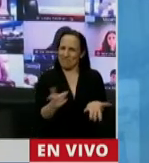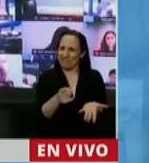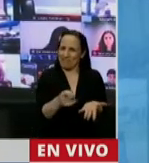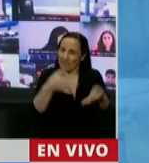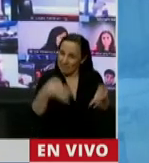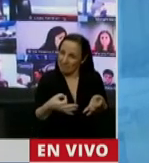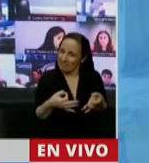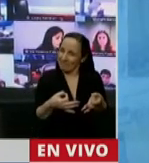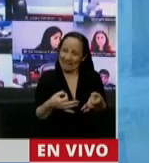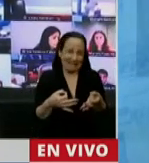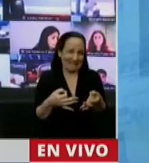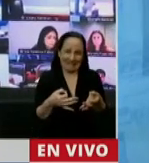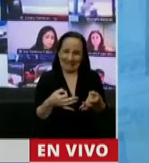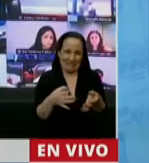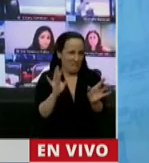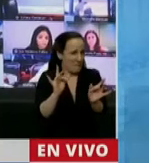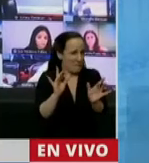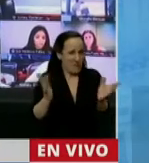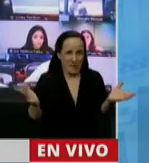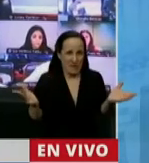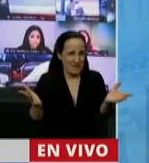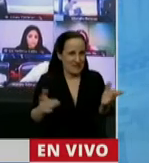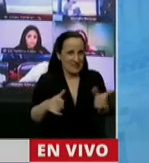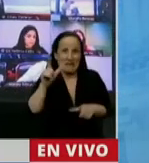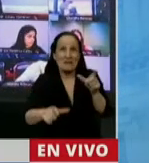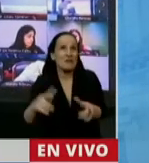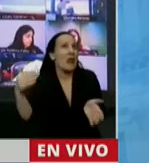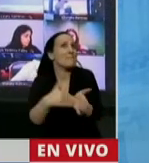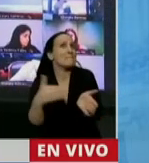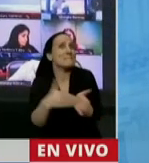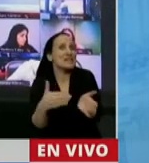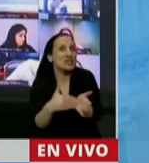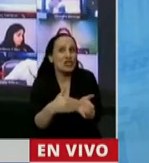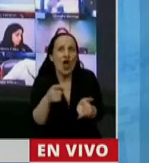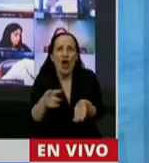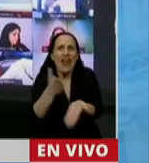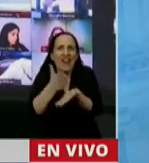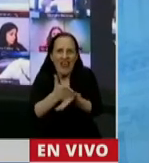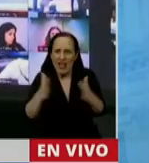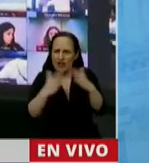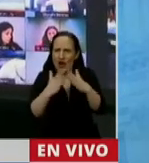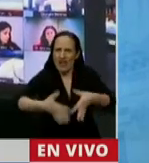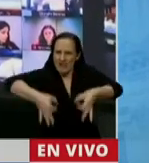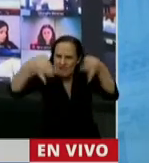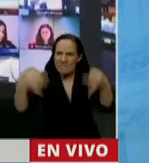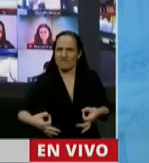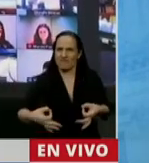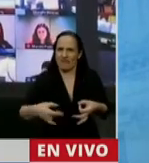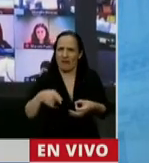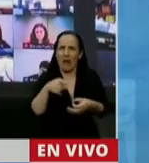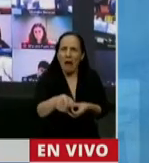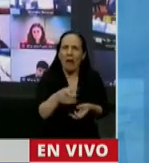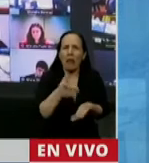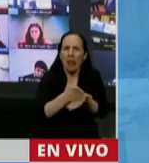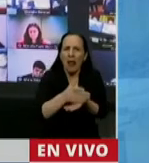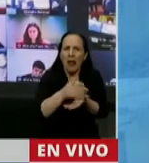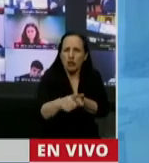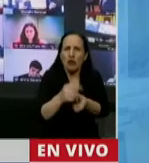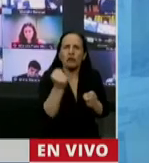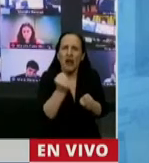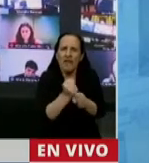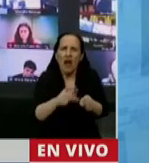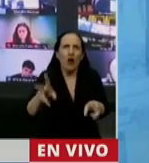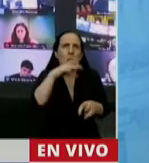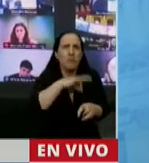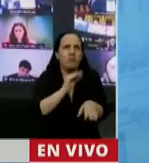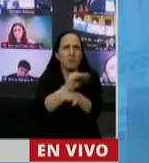en su mayoría son intencionales. Totalmente. Bueno, muy bien. Muchísimas gracias, Tais. Seguramente la semana que viene ya sabremos, hoy